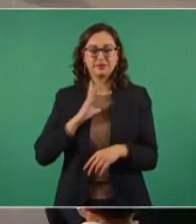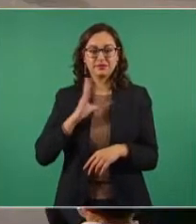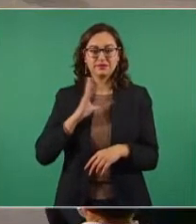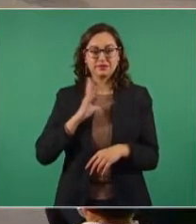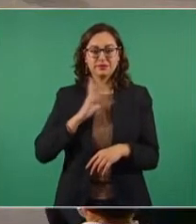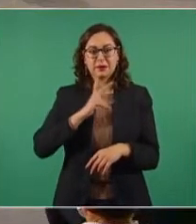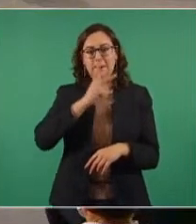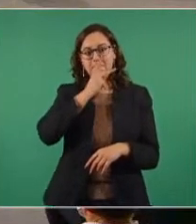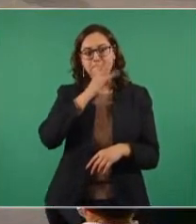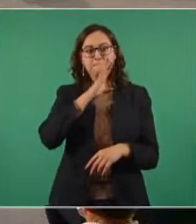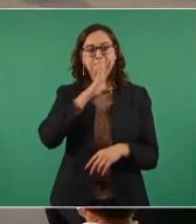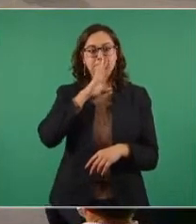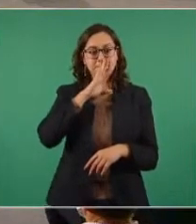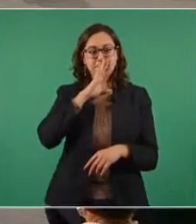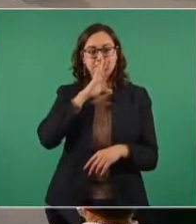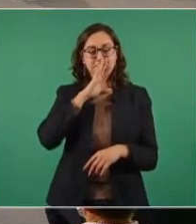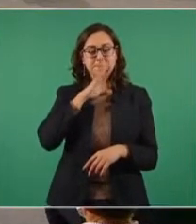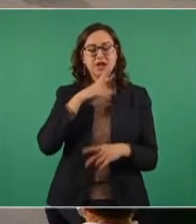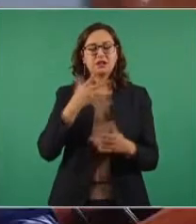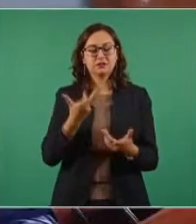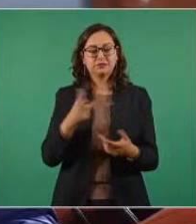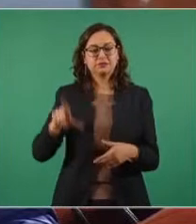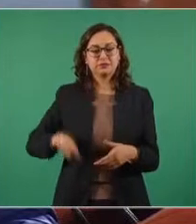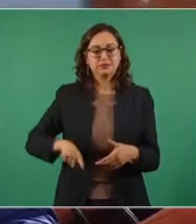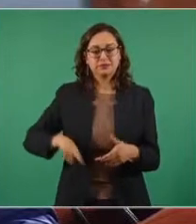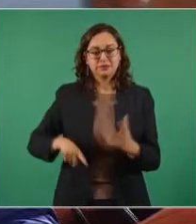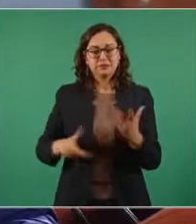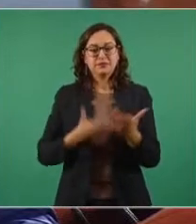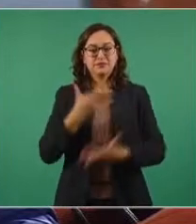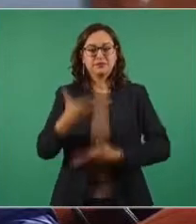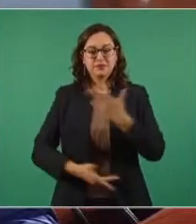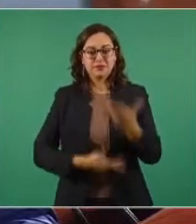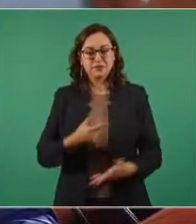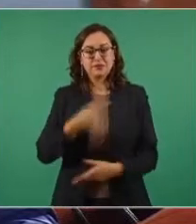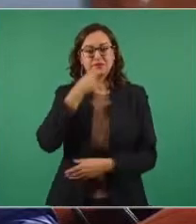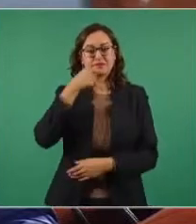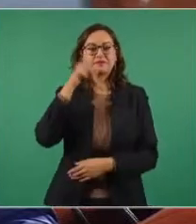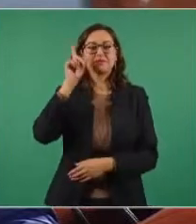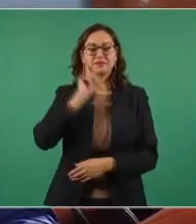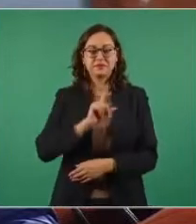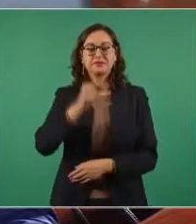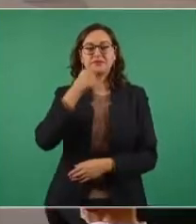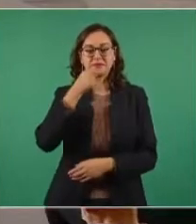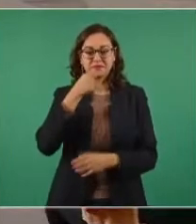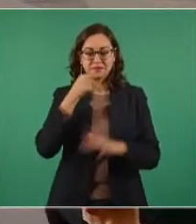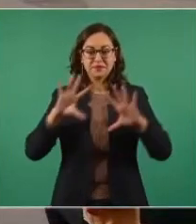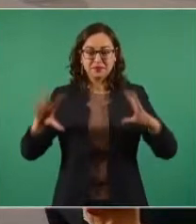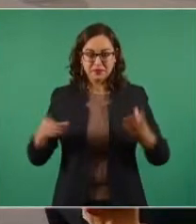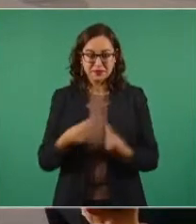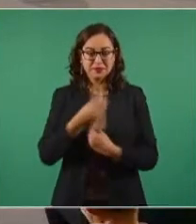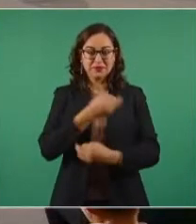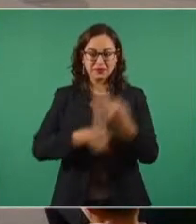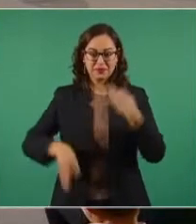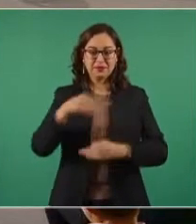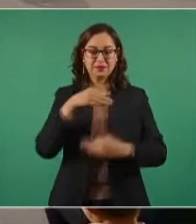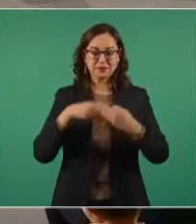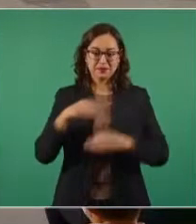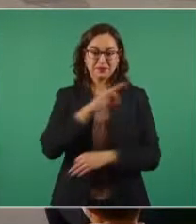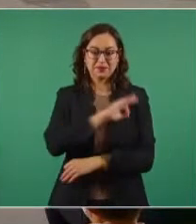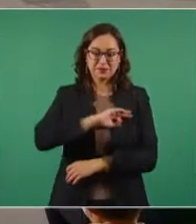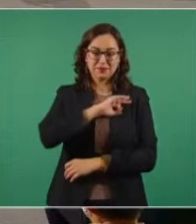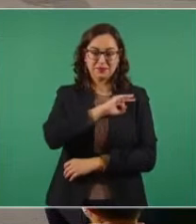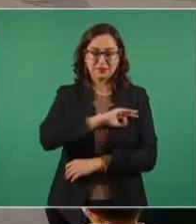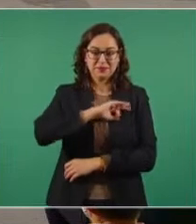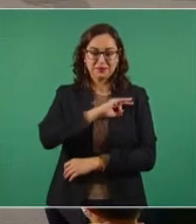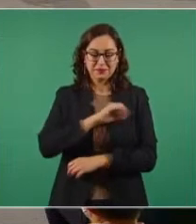padres madres de familia servidores públicos niñas y niños felicidades hasta